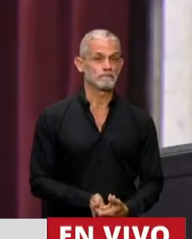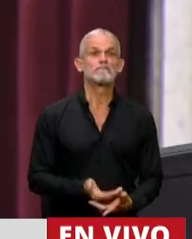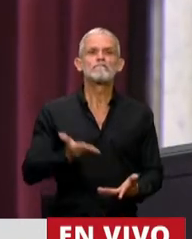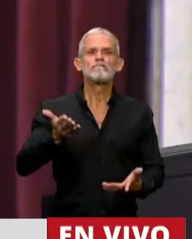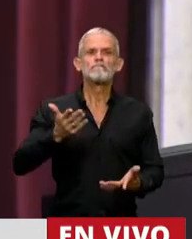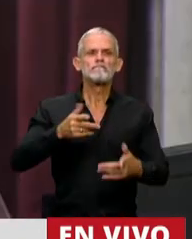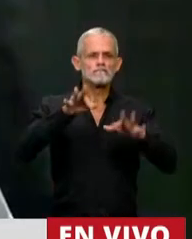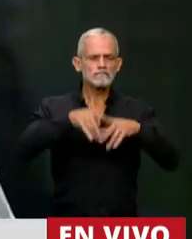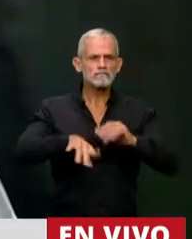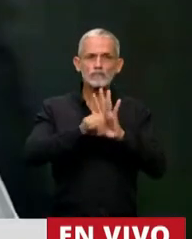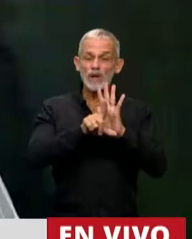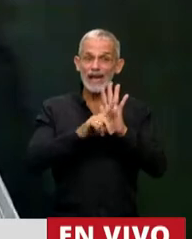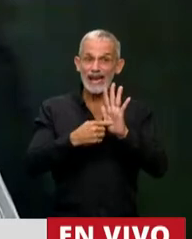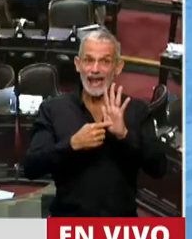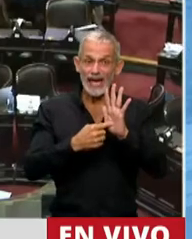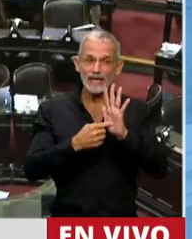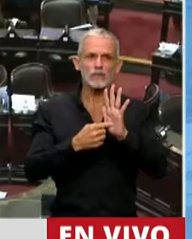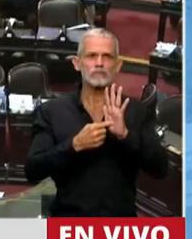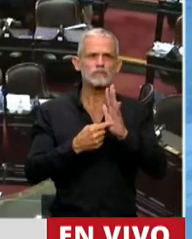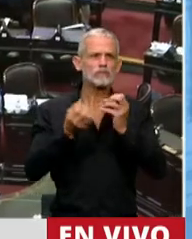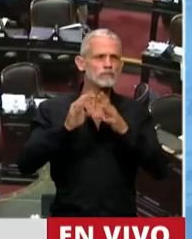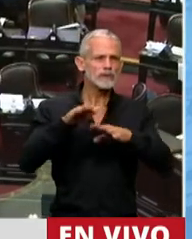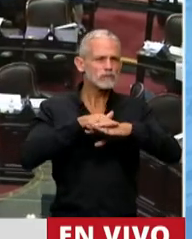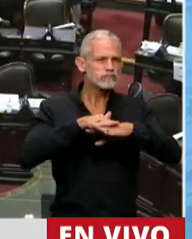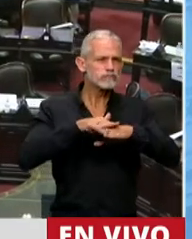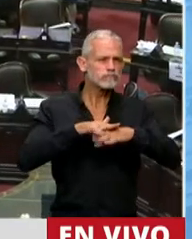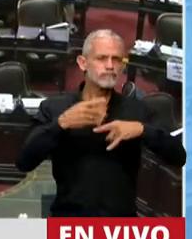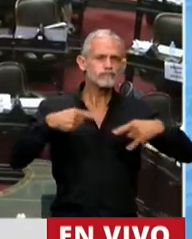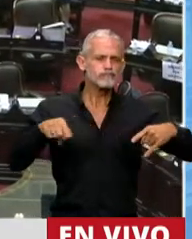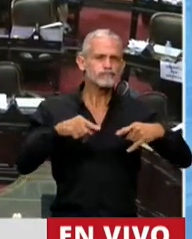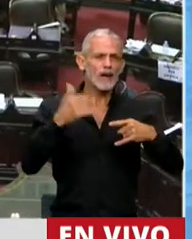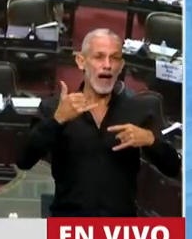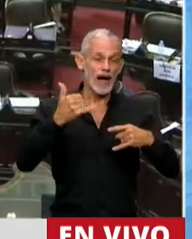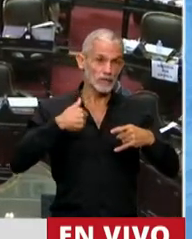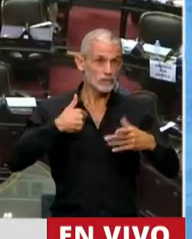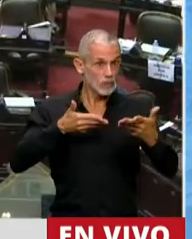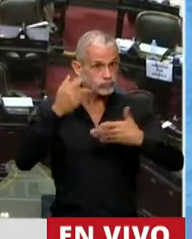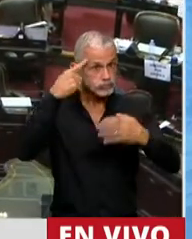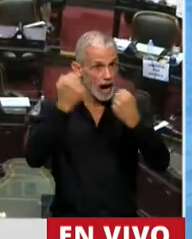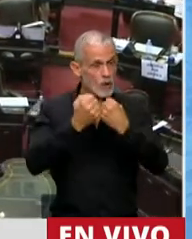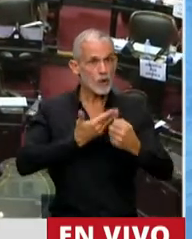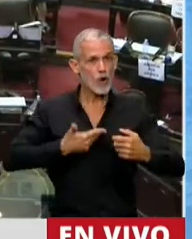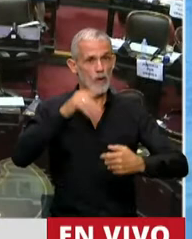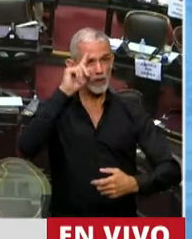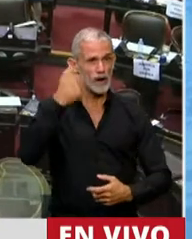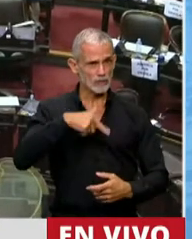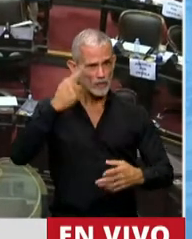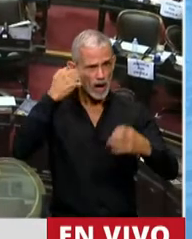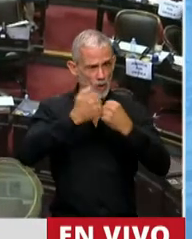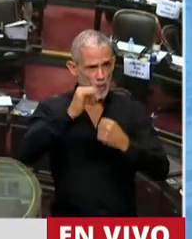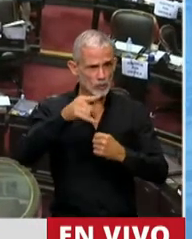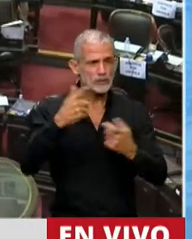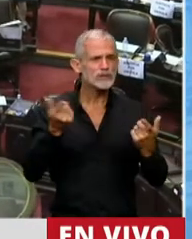La presente ley parte de una serie de premisas que compartimos con el Gobierno Nacional.